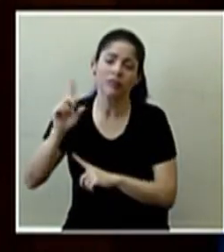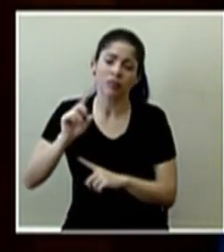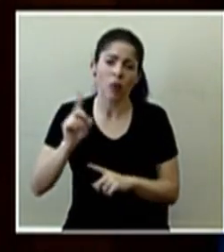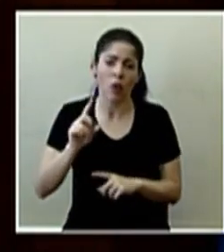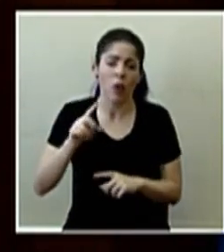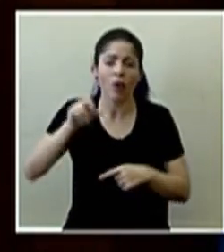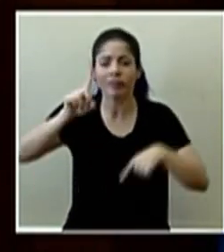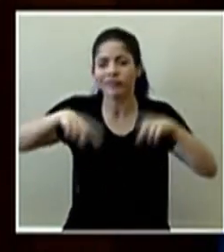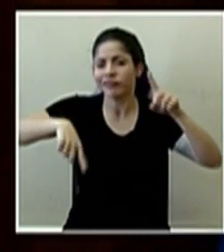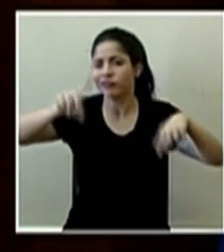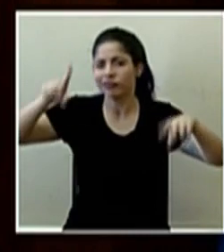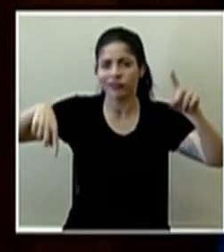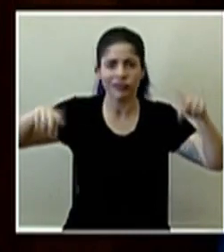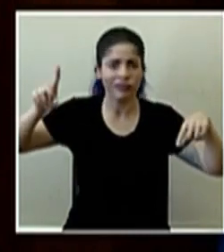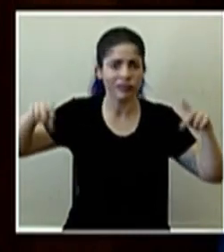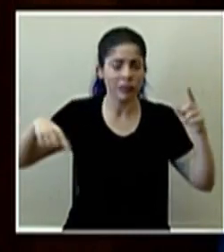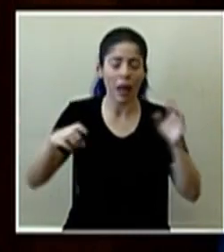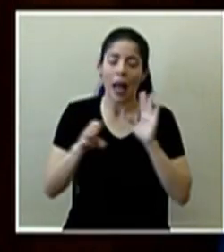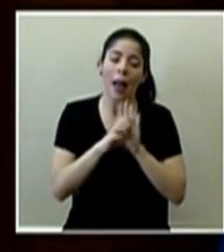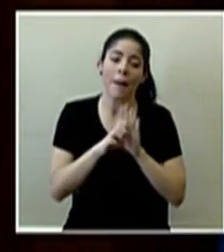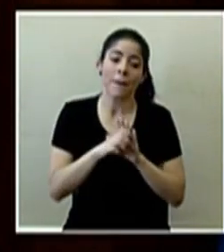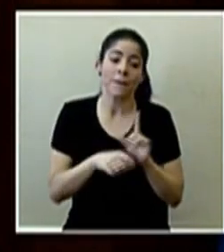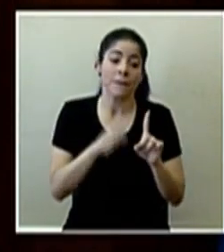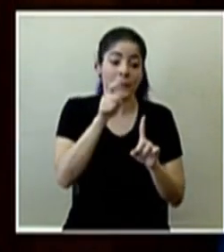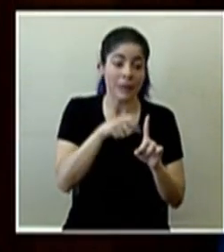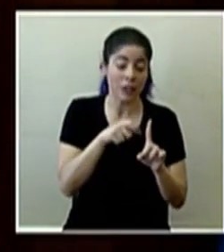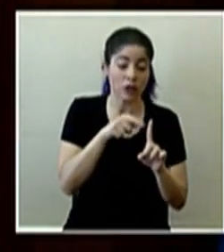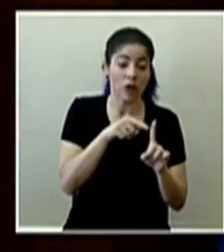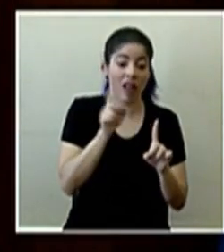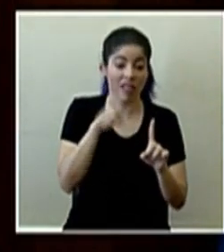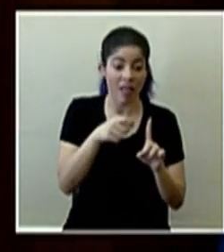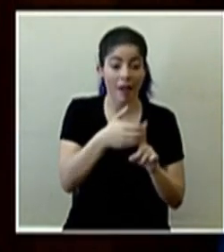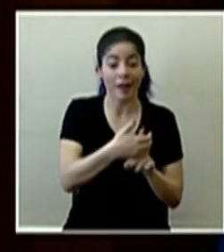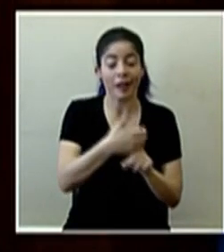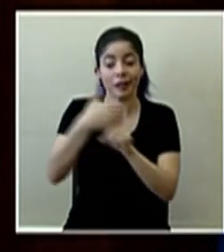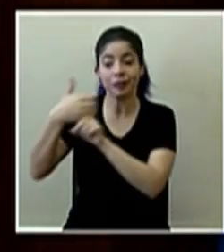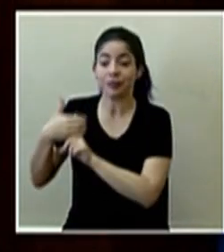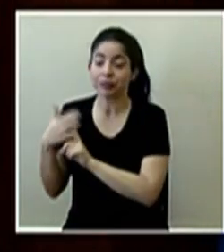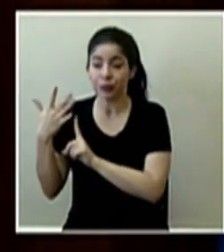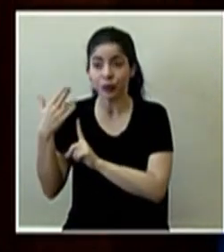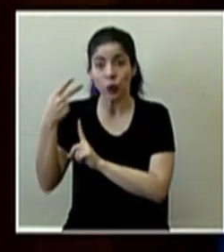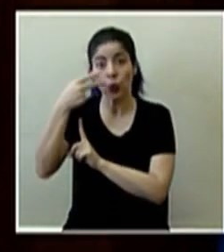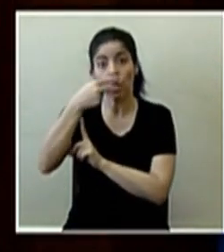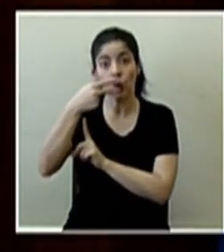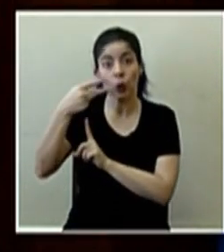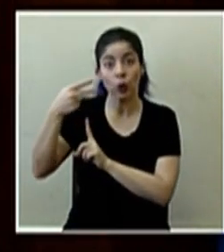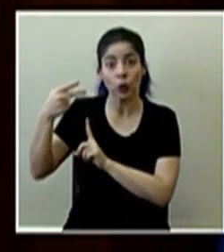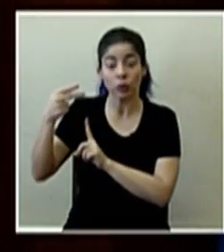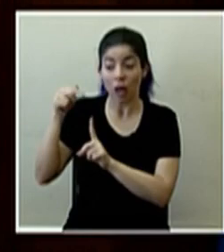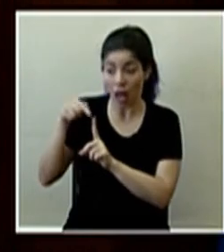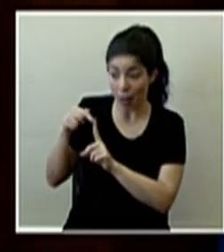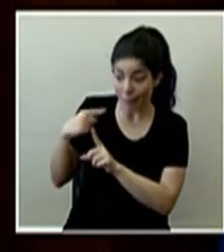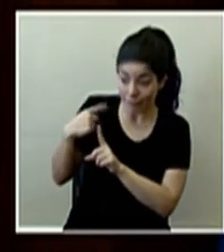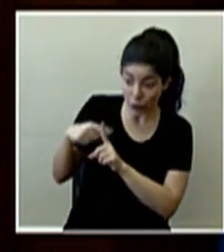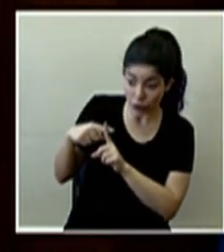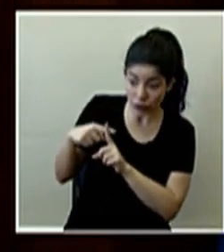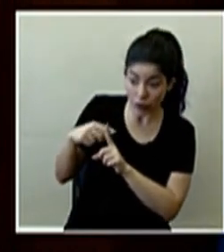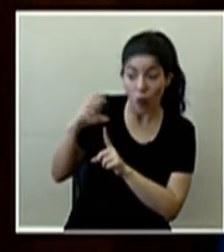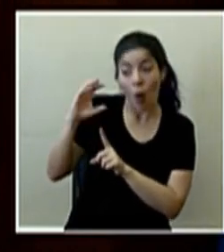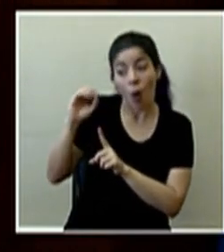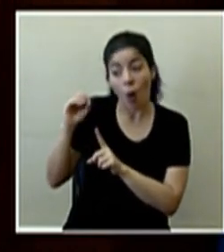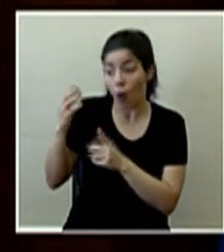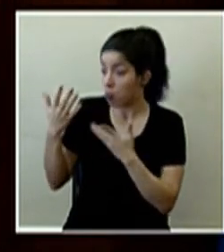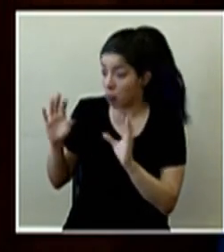es algo rotativo. La gente que sale en aislamiento, después de 2 semanas, o dio positivo o regresó a